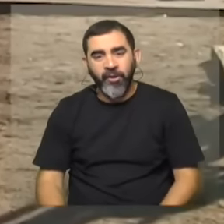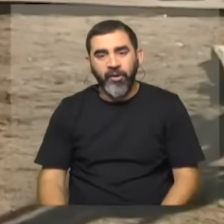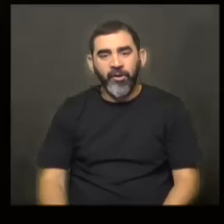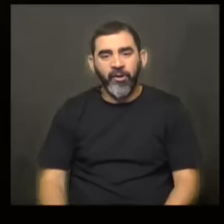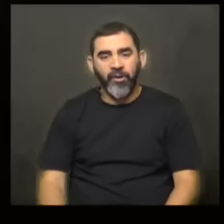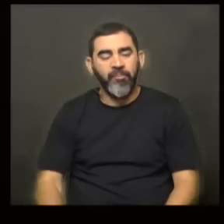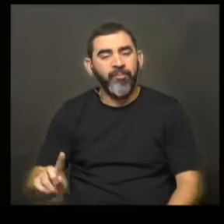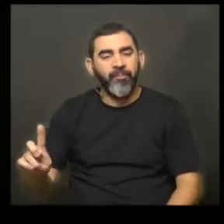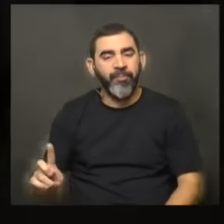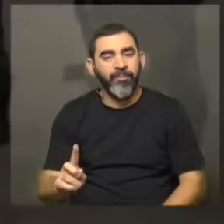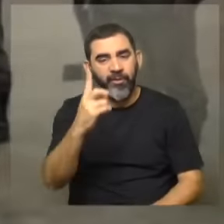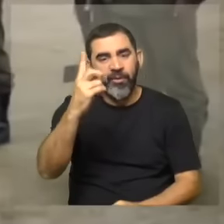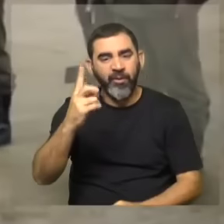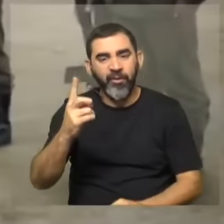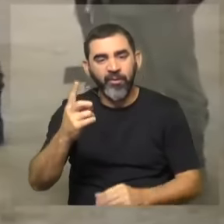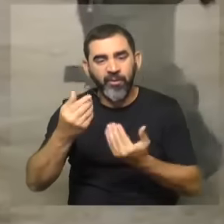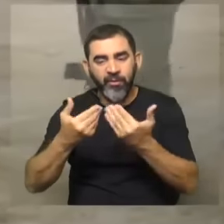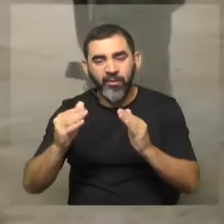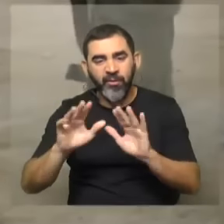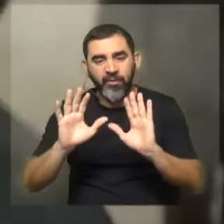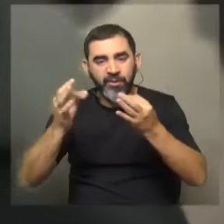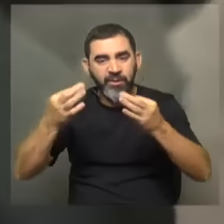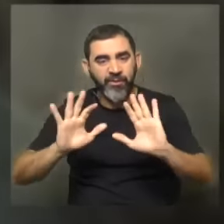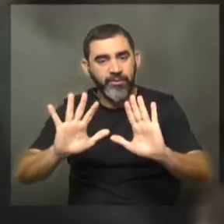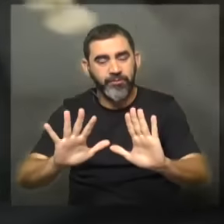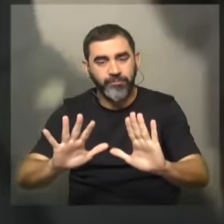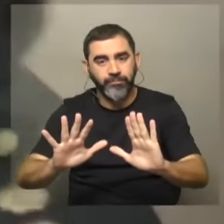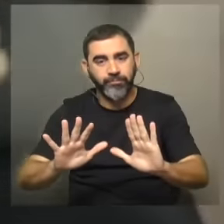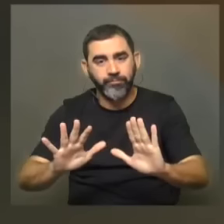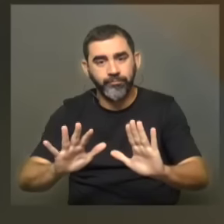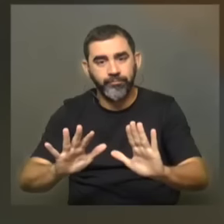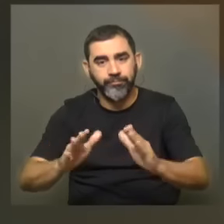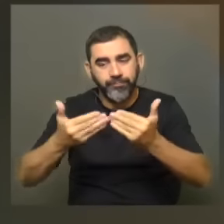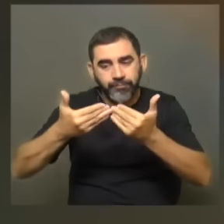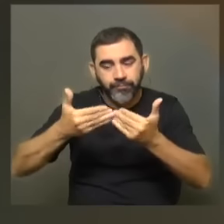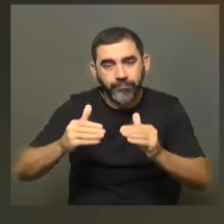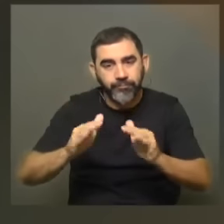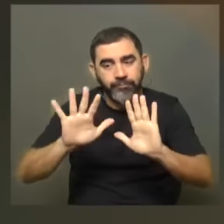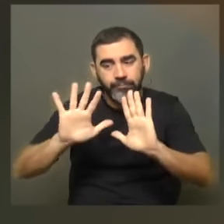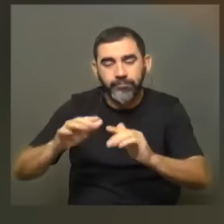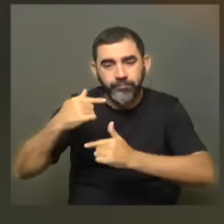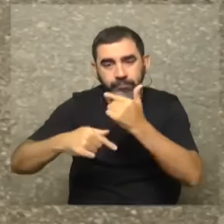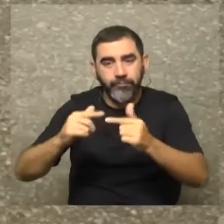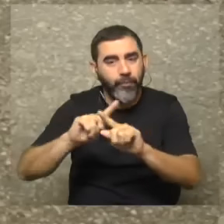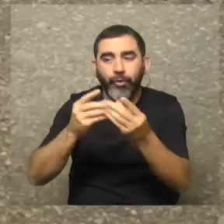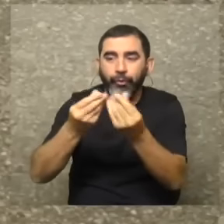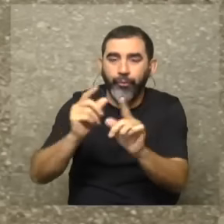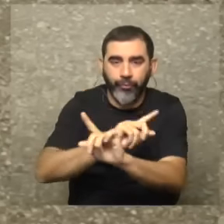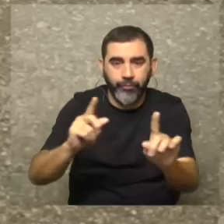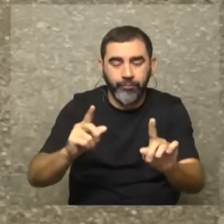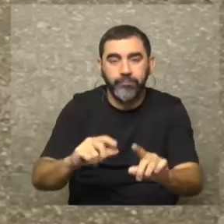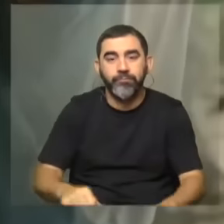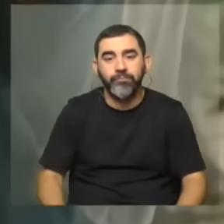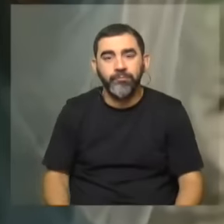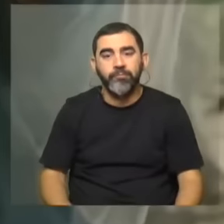y lo principal cuando una agencia nace es asegurar eso no es asegurar que lo que lo que nace nace para quedarse e ir creciendo Y